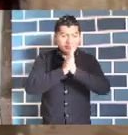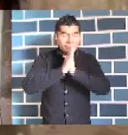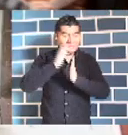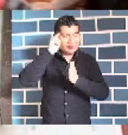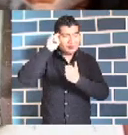todos